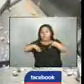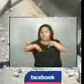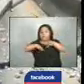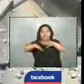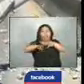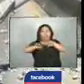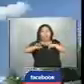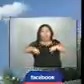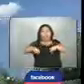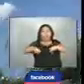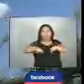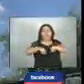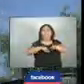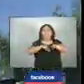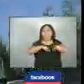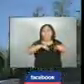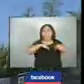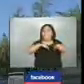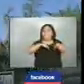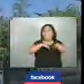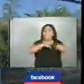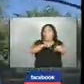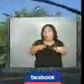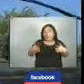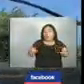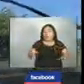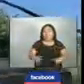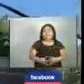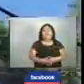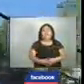tráfico se hizo un poco más pesado de lo normal en la zona.